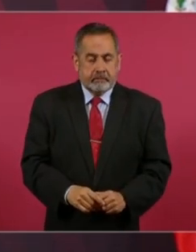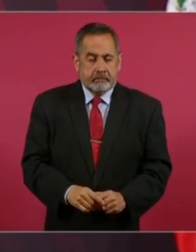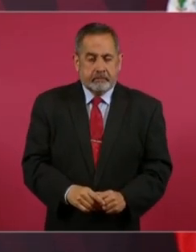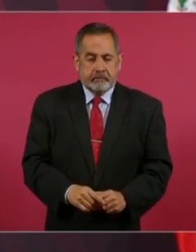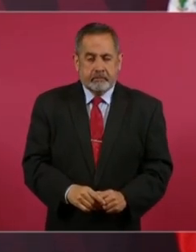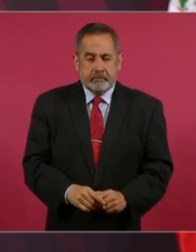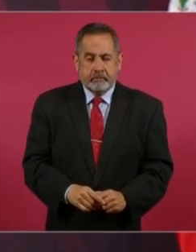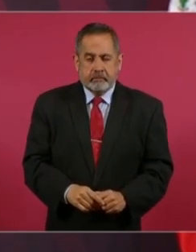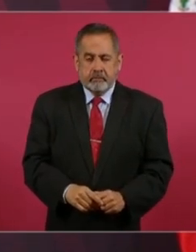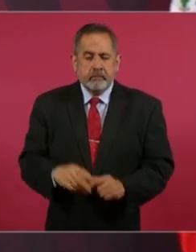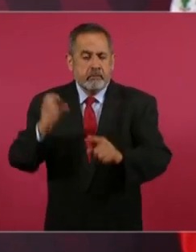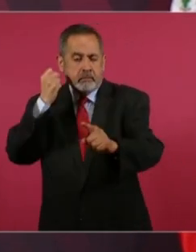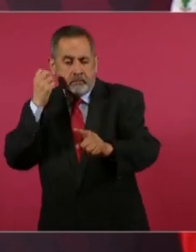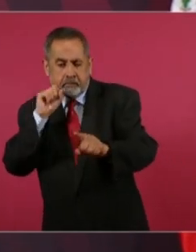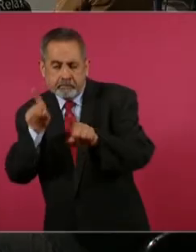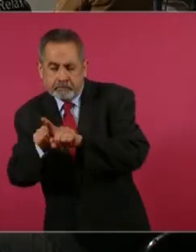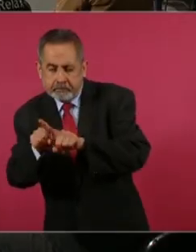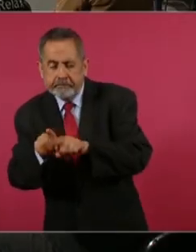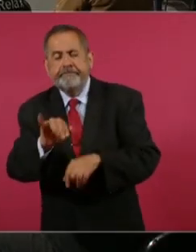¿La conferencia también, presidente? Sí.